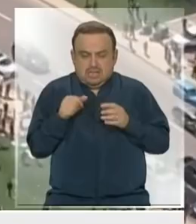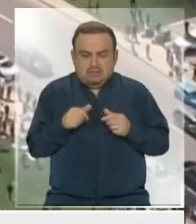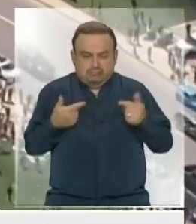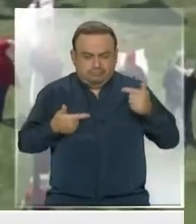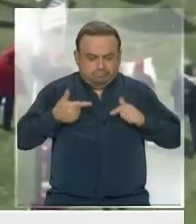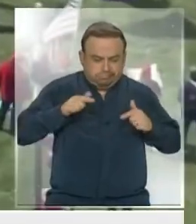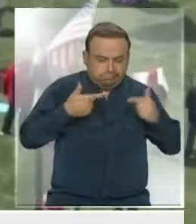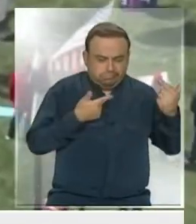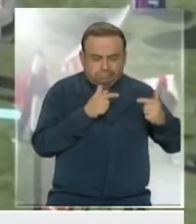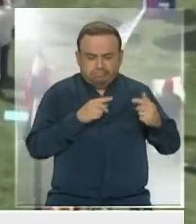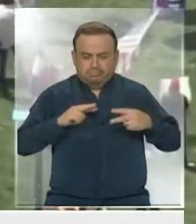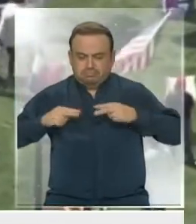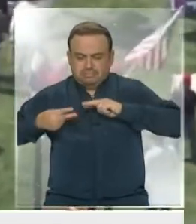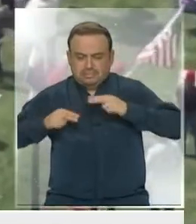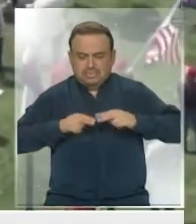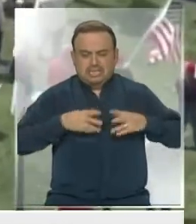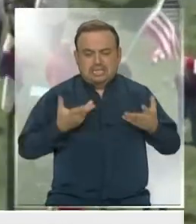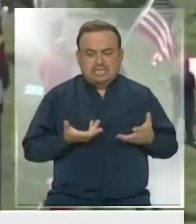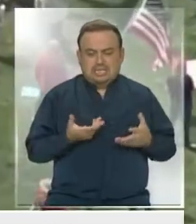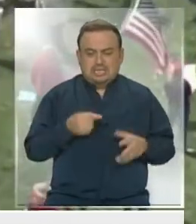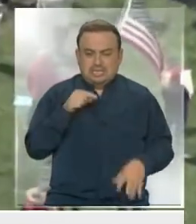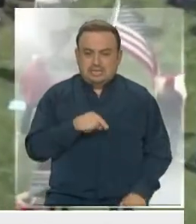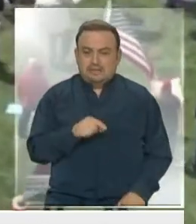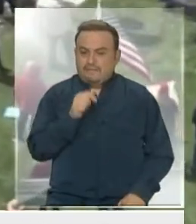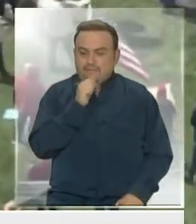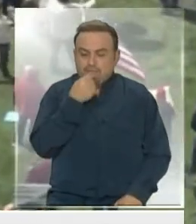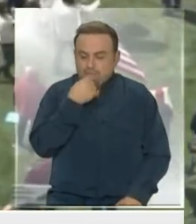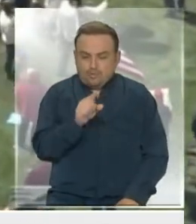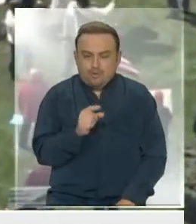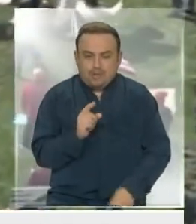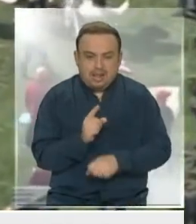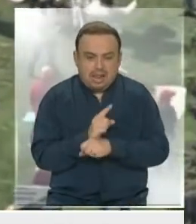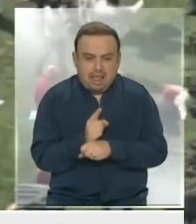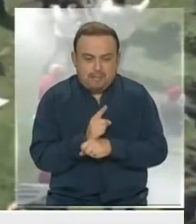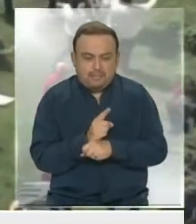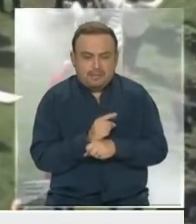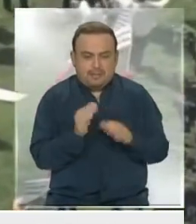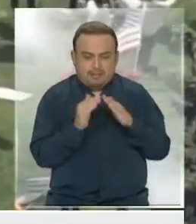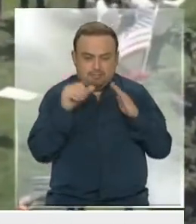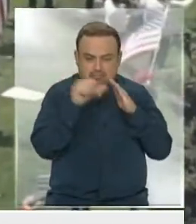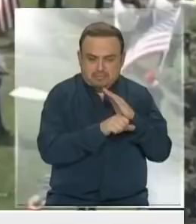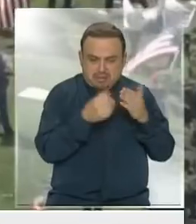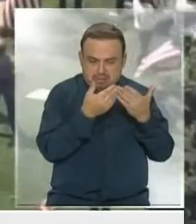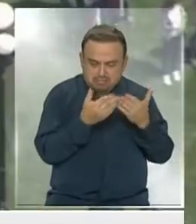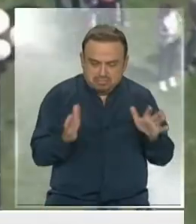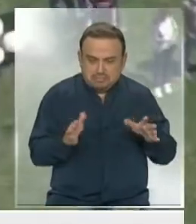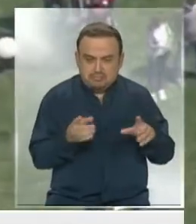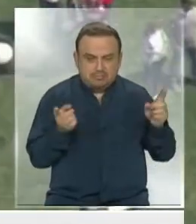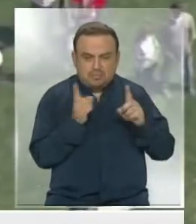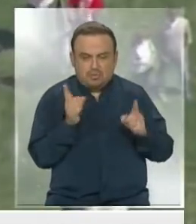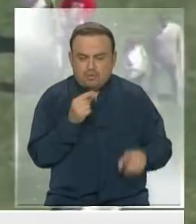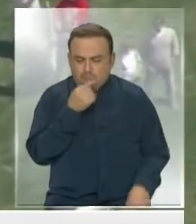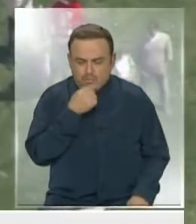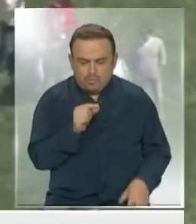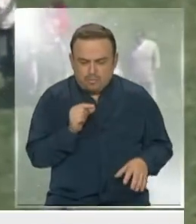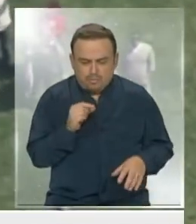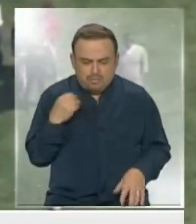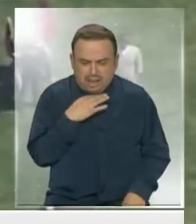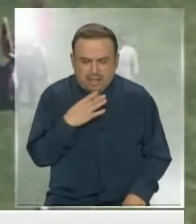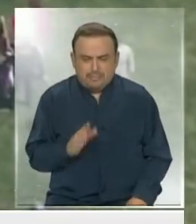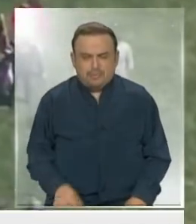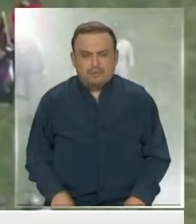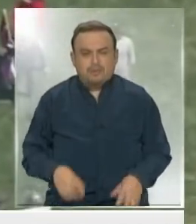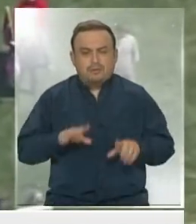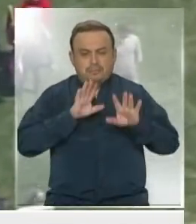los gobernadores, que dicen que aún es muy pronto para levantar esas medidas de confinamiento. Incluso algunos gobernadores de su